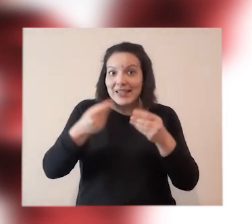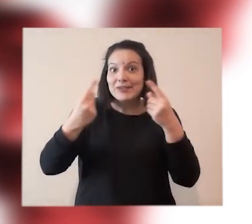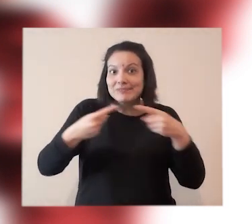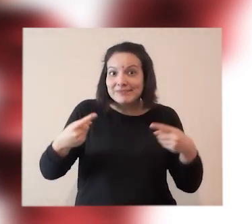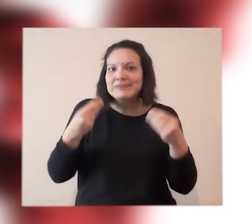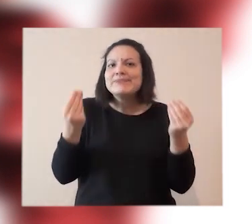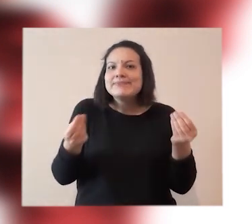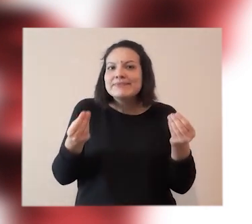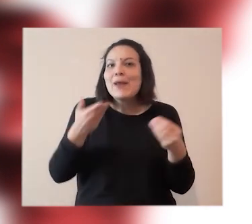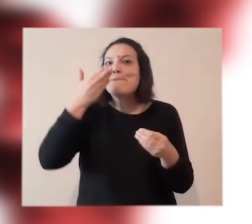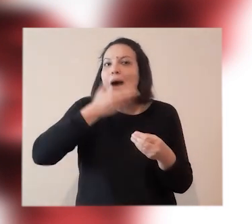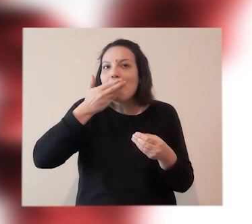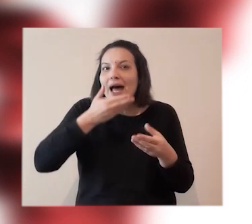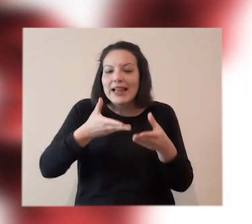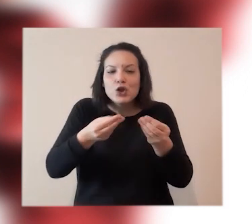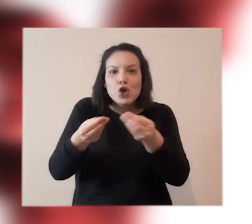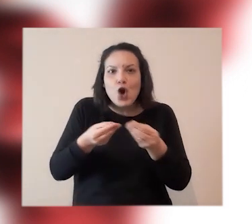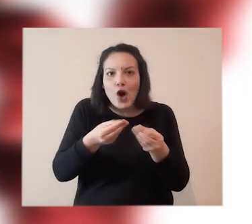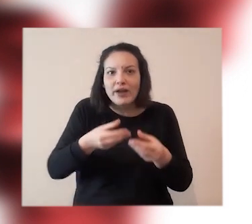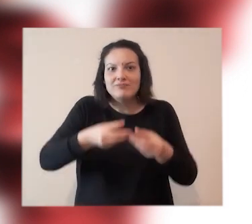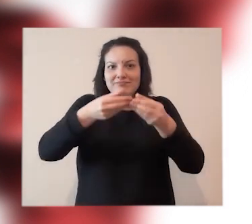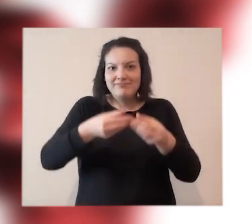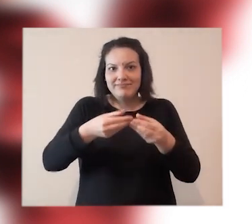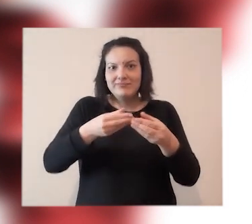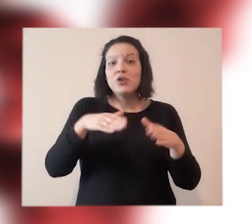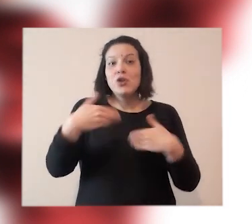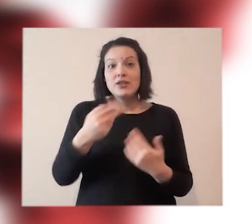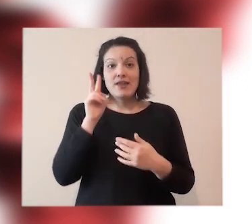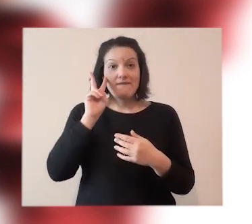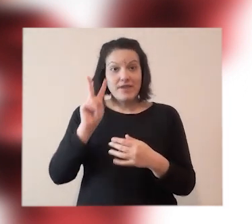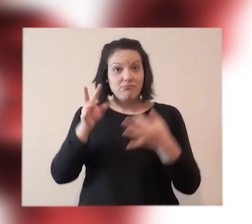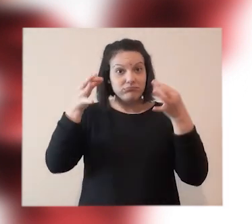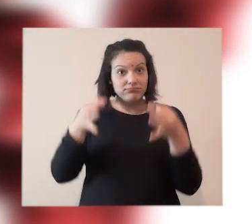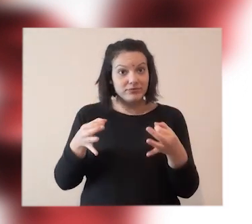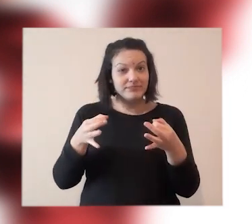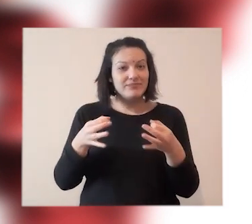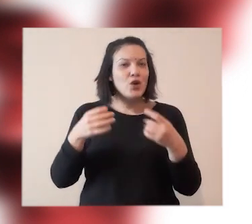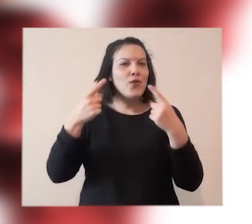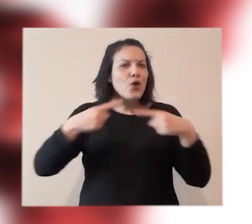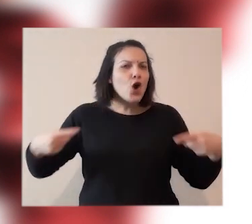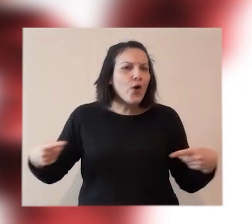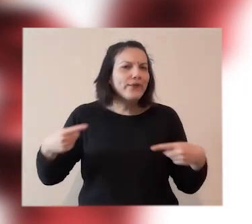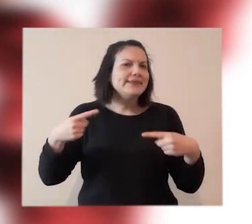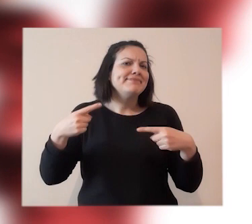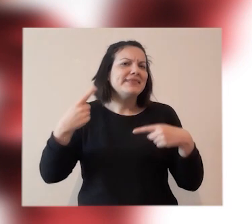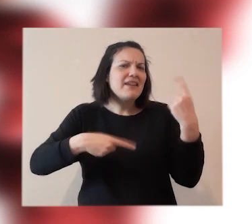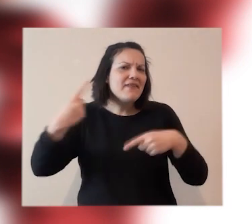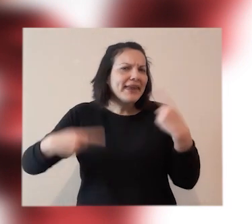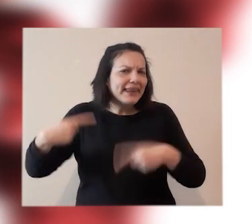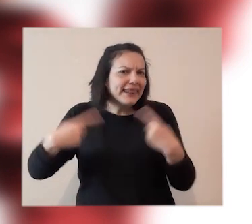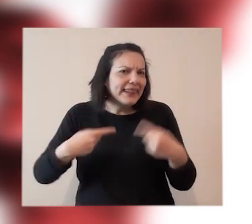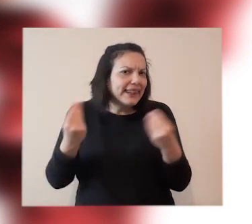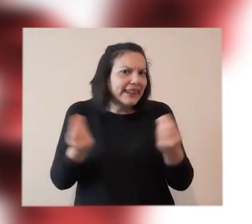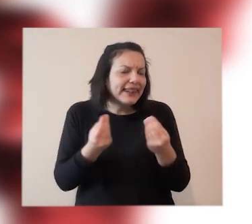la manipulación del papel. Entonces, si ustedes observan detenidamente las distintas superficies o los distintos